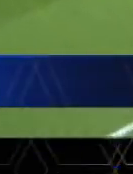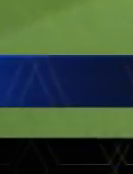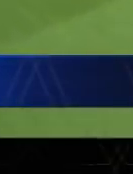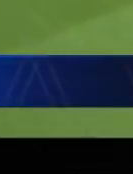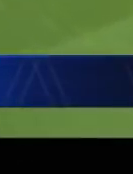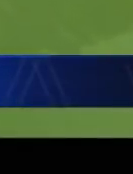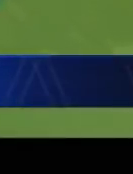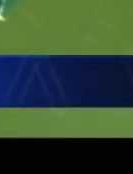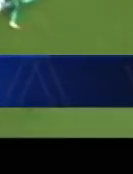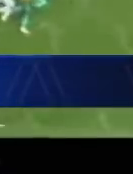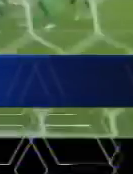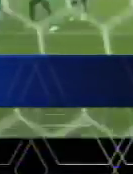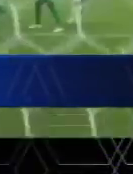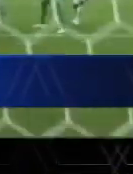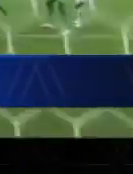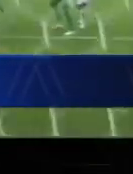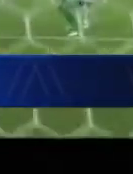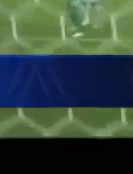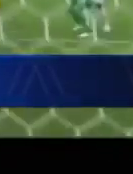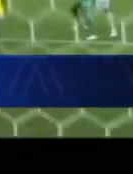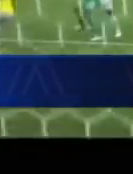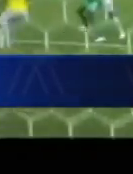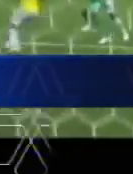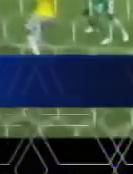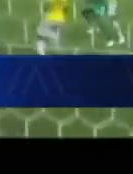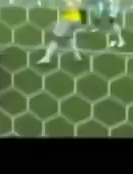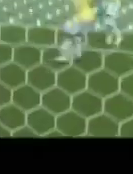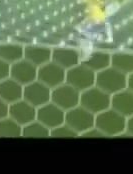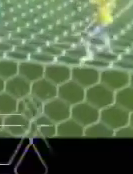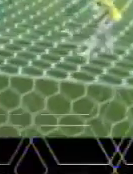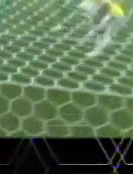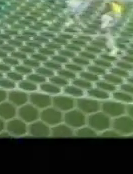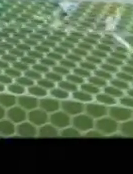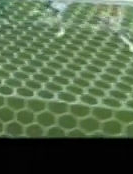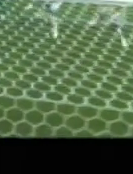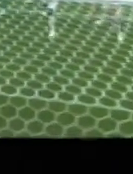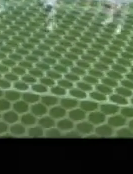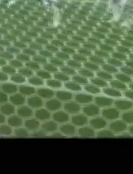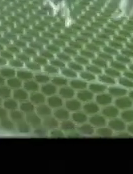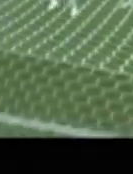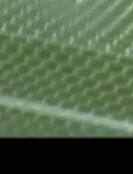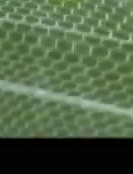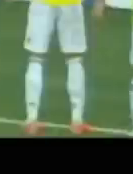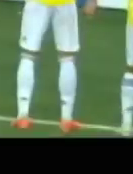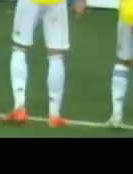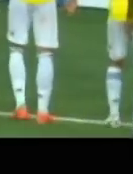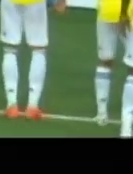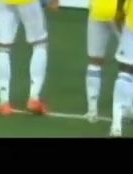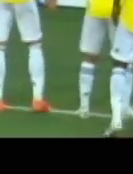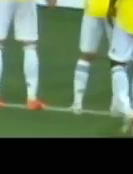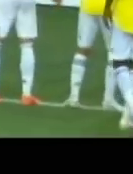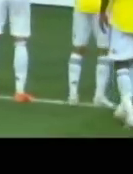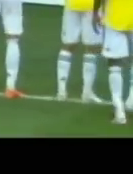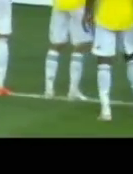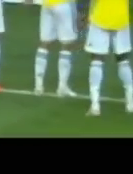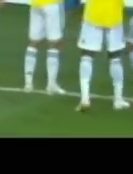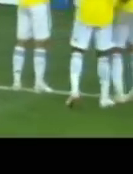Final agónico. Colombia logró la clasificación a octavos como primeros del Grupo